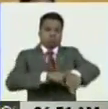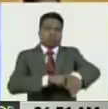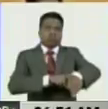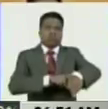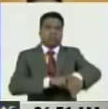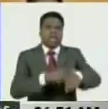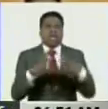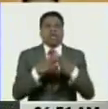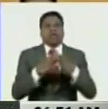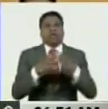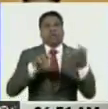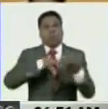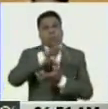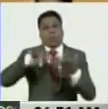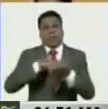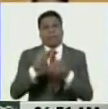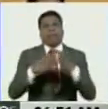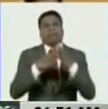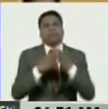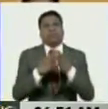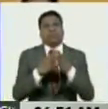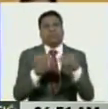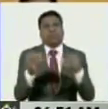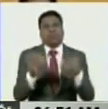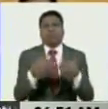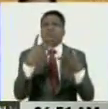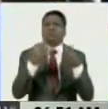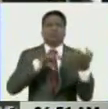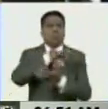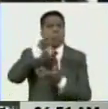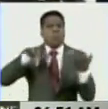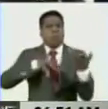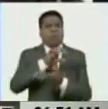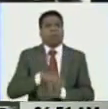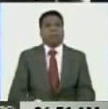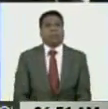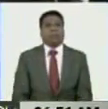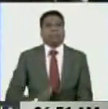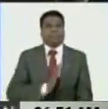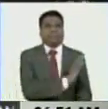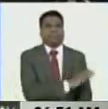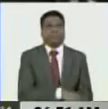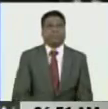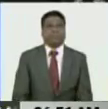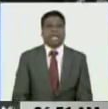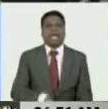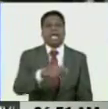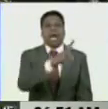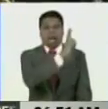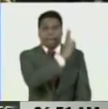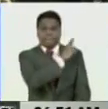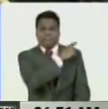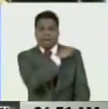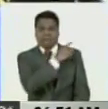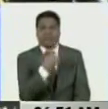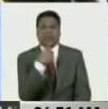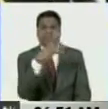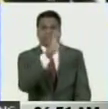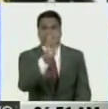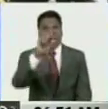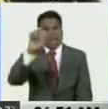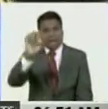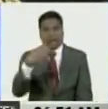obstáculos estuvieron ahí, las arbitrariedades fueron muchas. Señora Tevisay Lucena, le pedimos, le